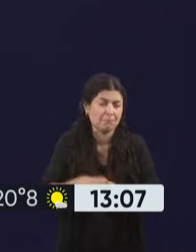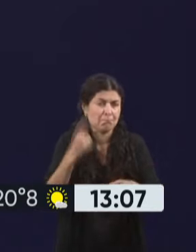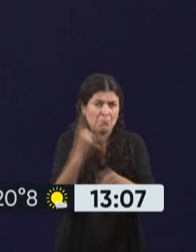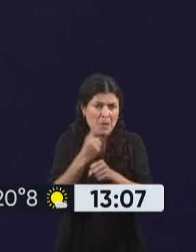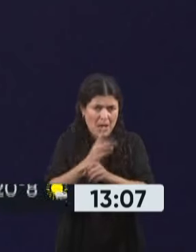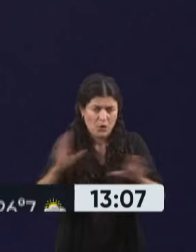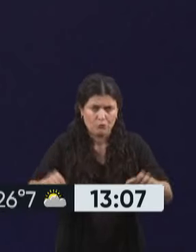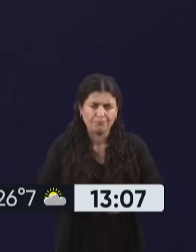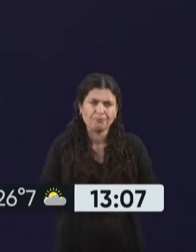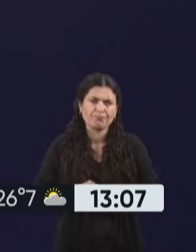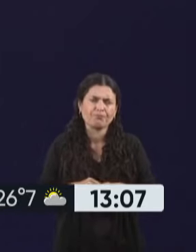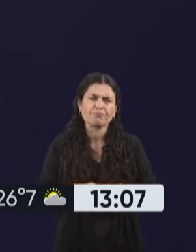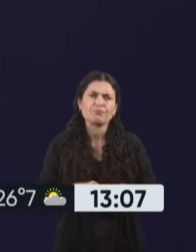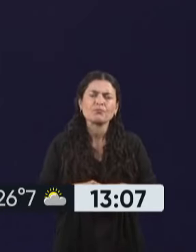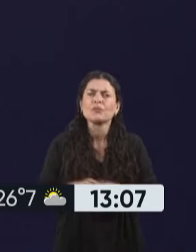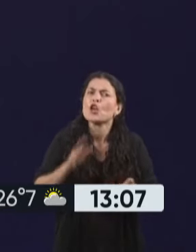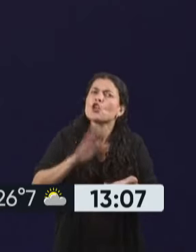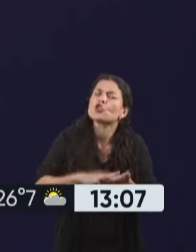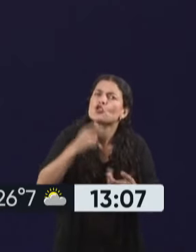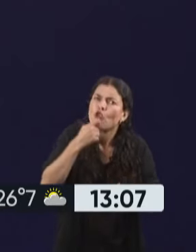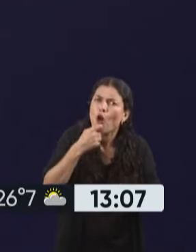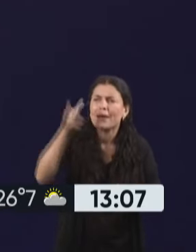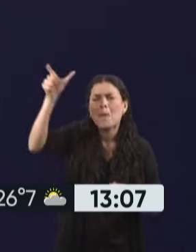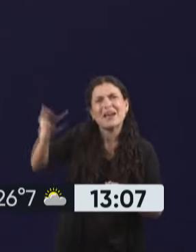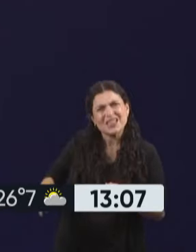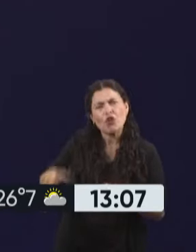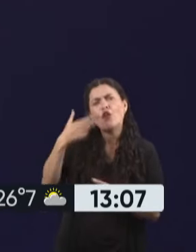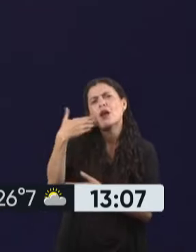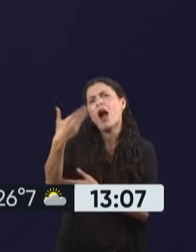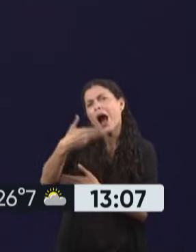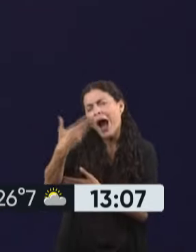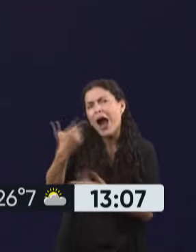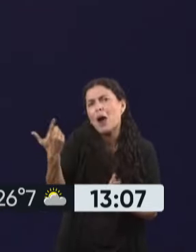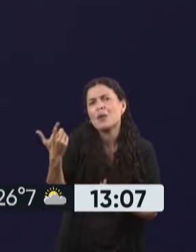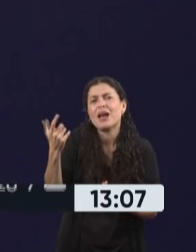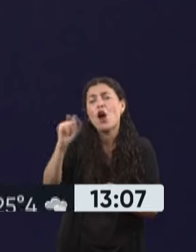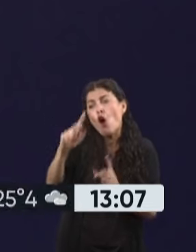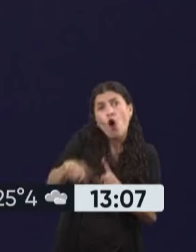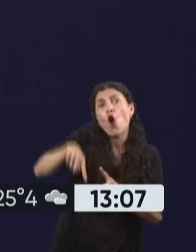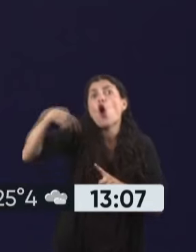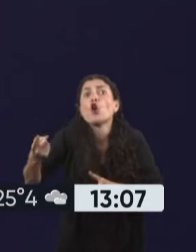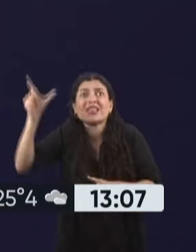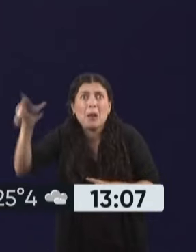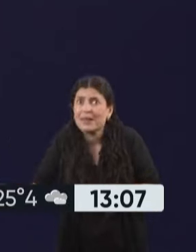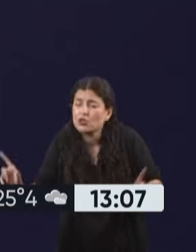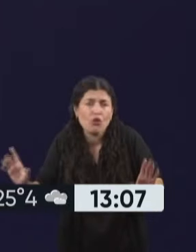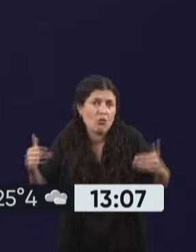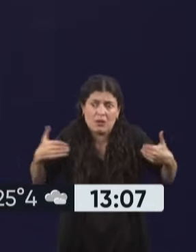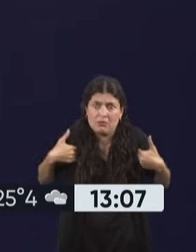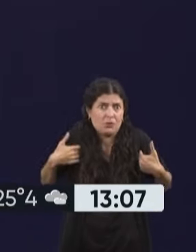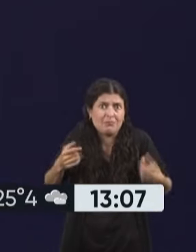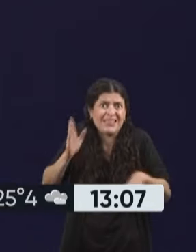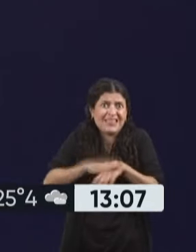primero, las declaraciones o no que puedan hacer terceros es una responsabilidad y una cuestión de